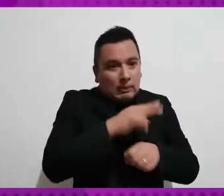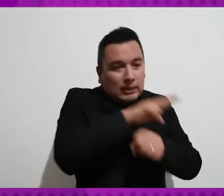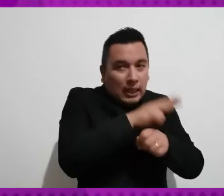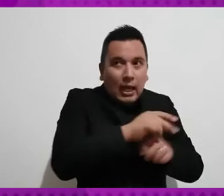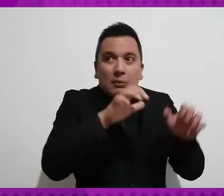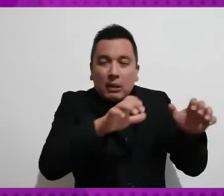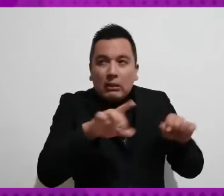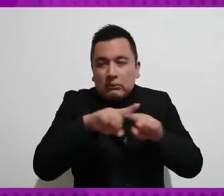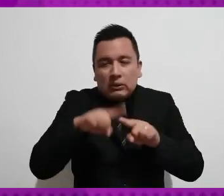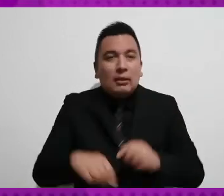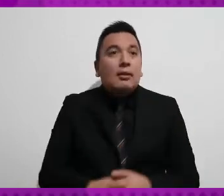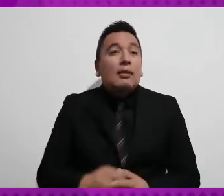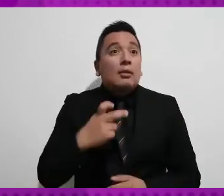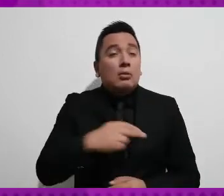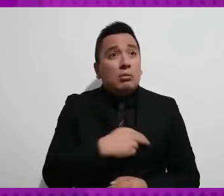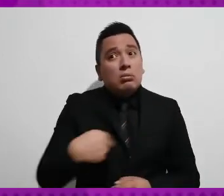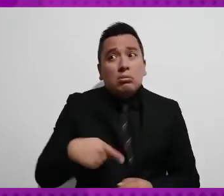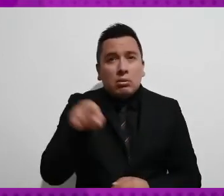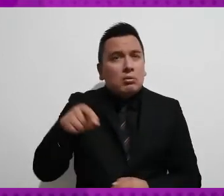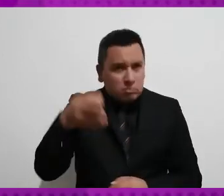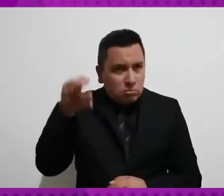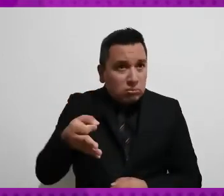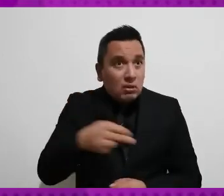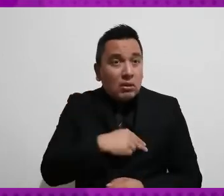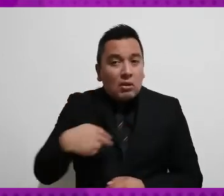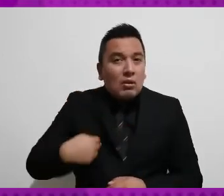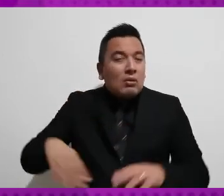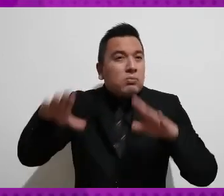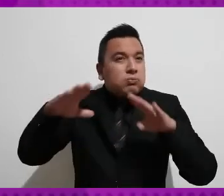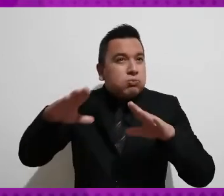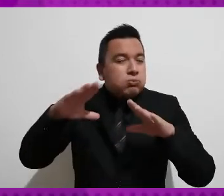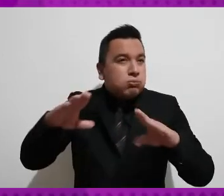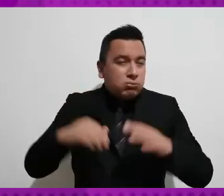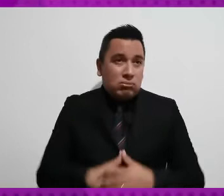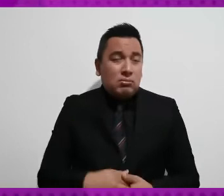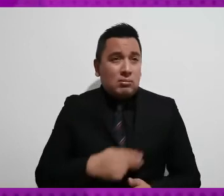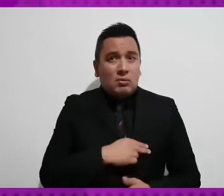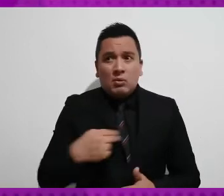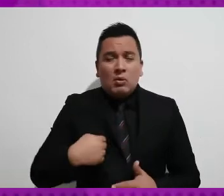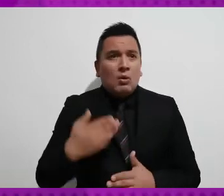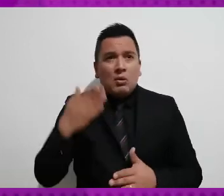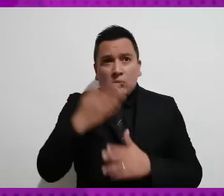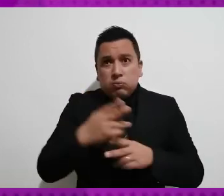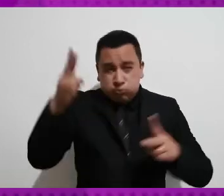sensibilizar, entonces, en materia de capacitación electoral, cuando nosotros salimos a visitar a estos